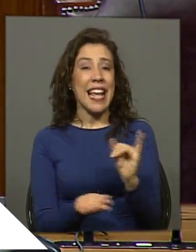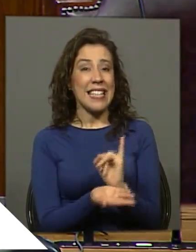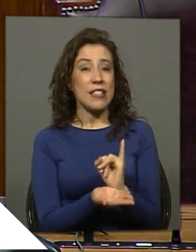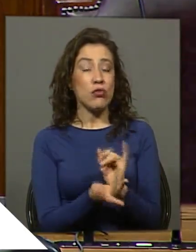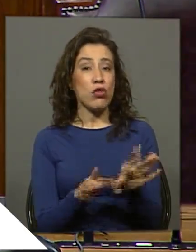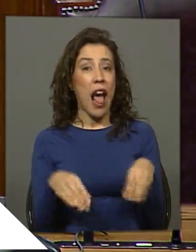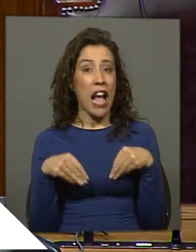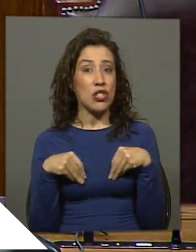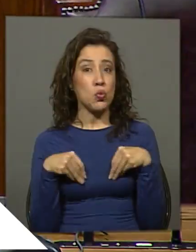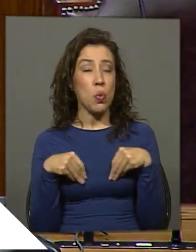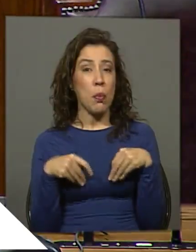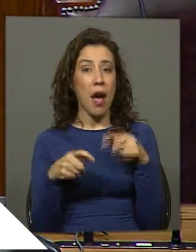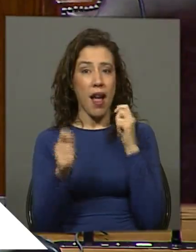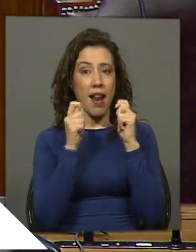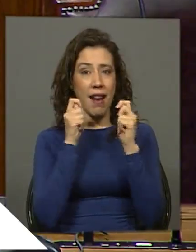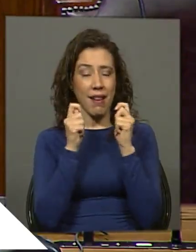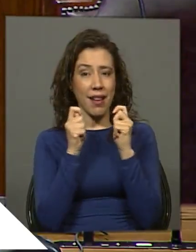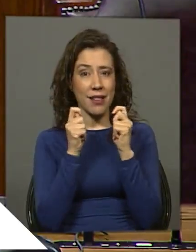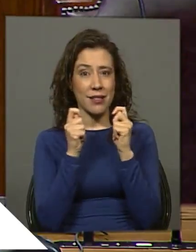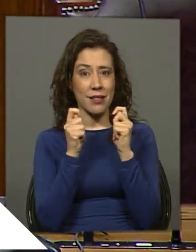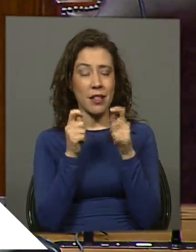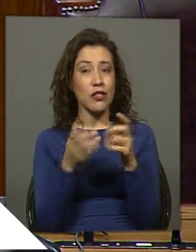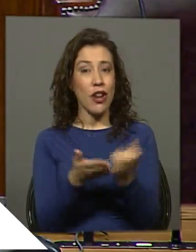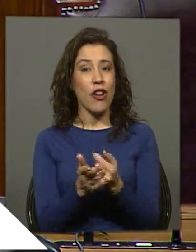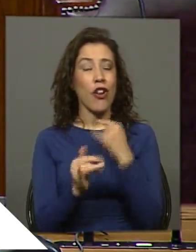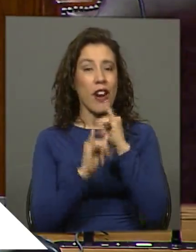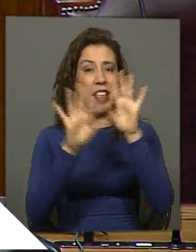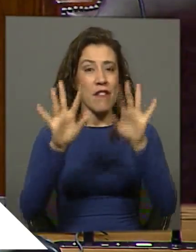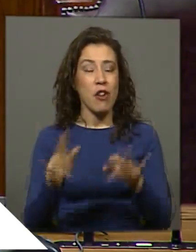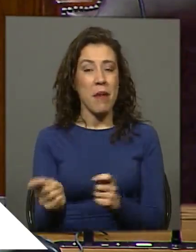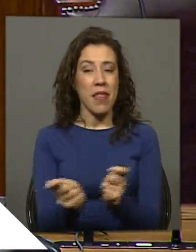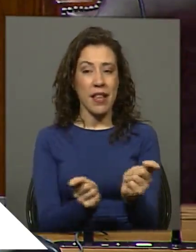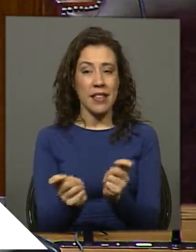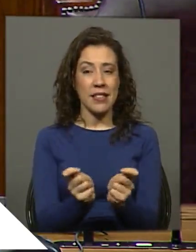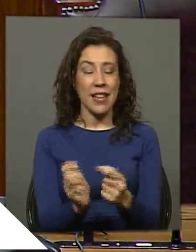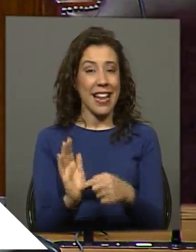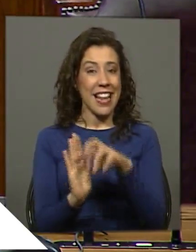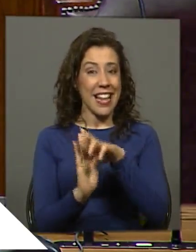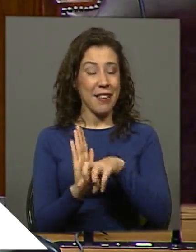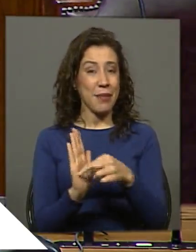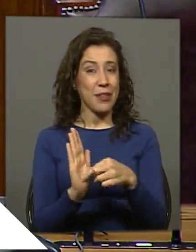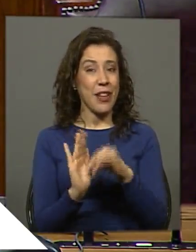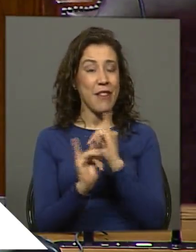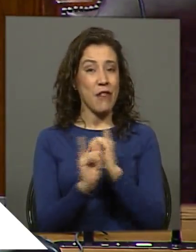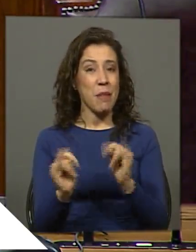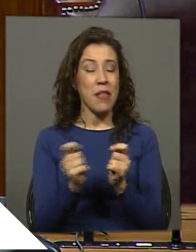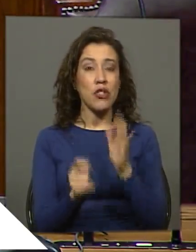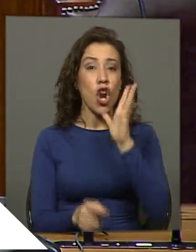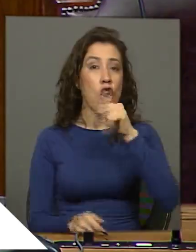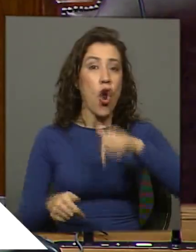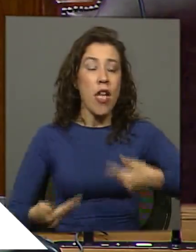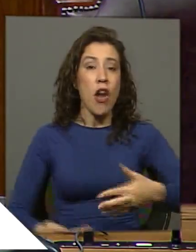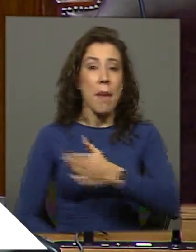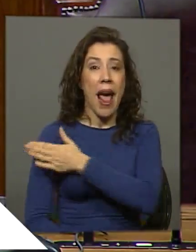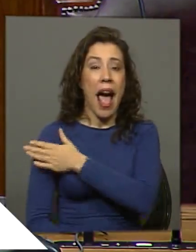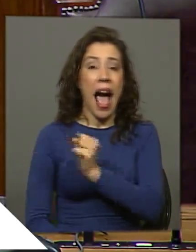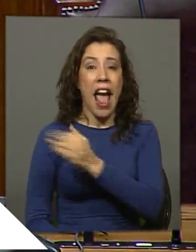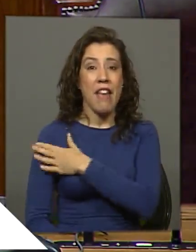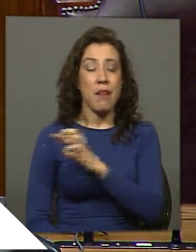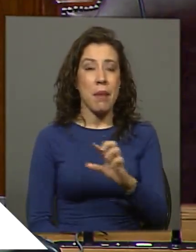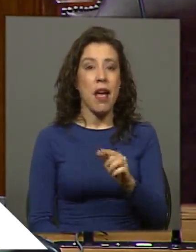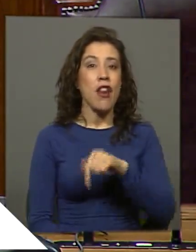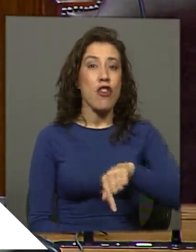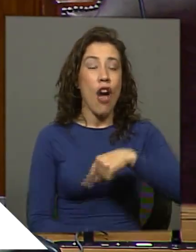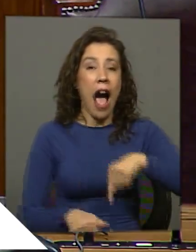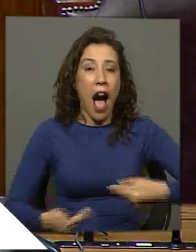se haga cargo del riesgo y eso es lo que se logra con estos informes de gestión estos informes de gestión no existen hoy día para las FP le